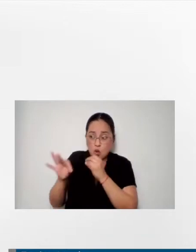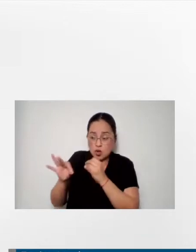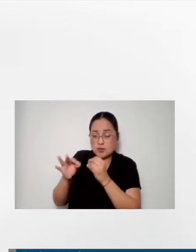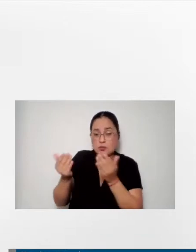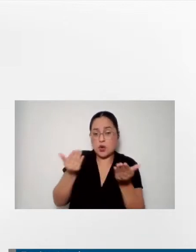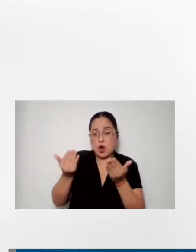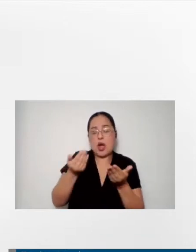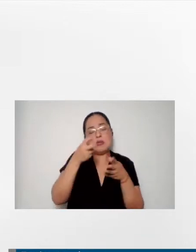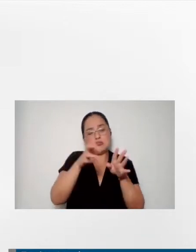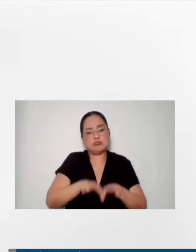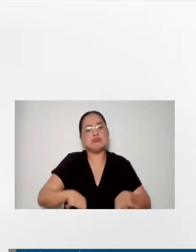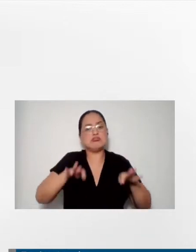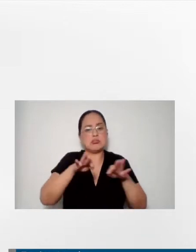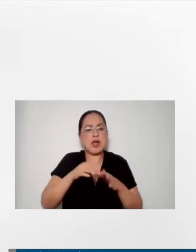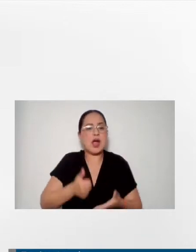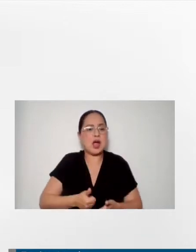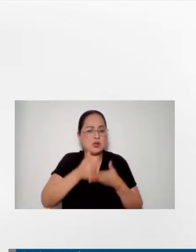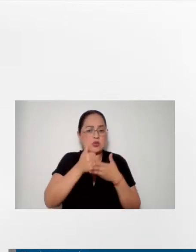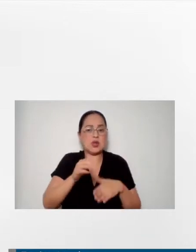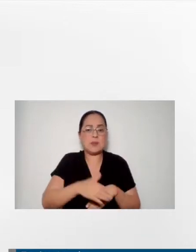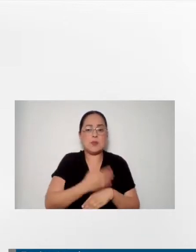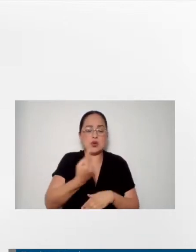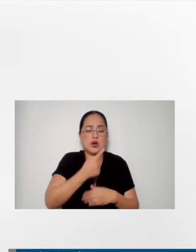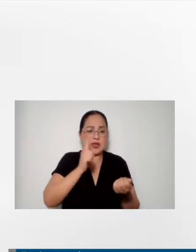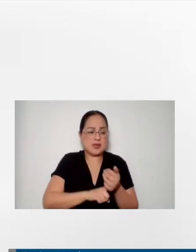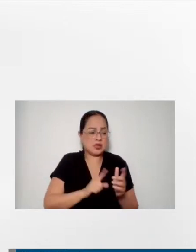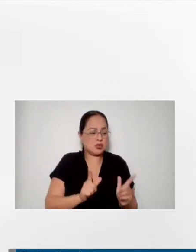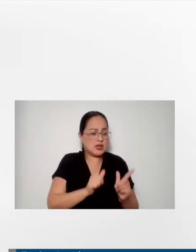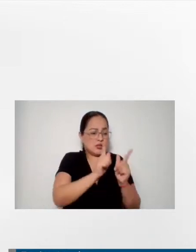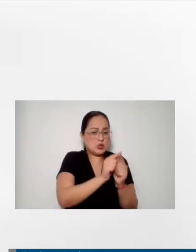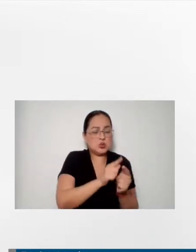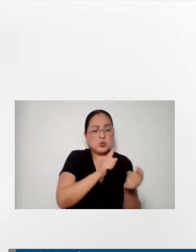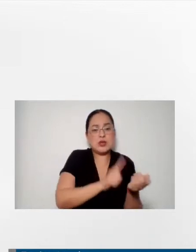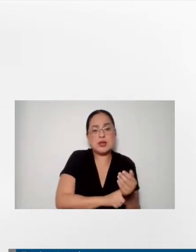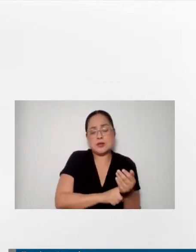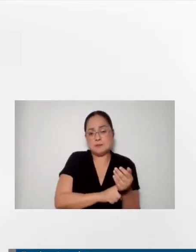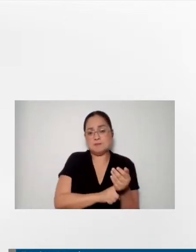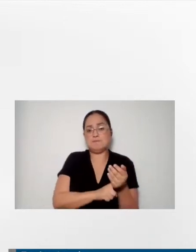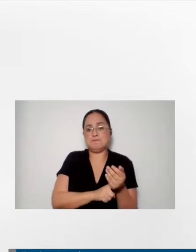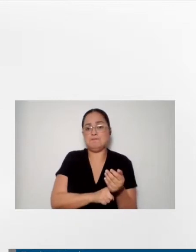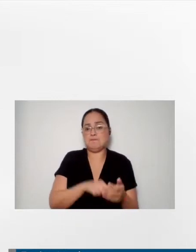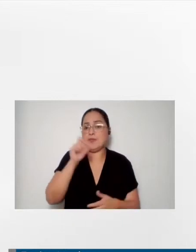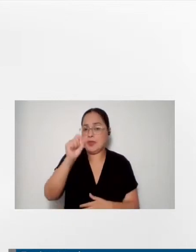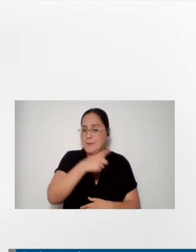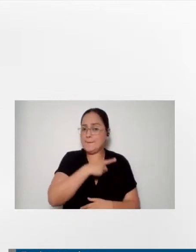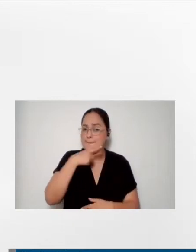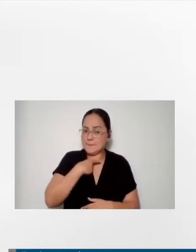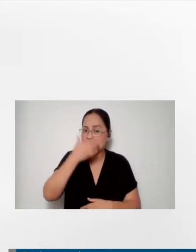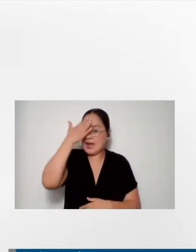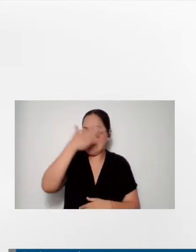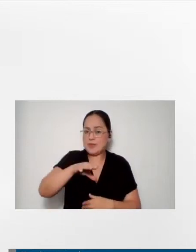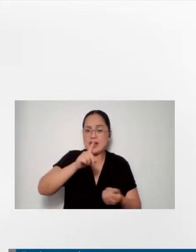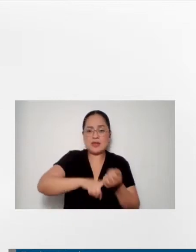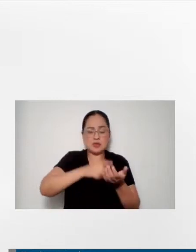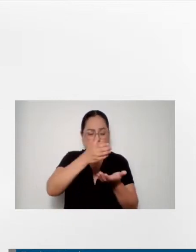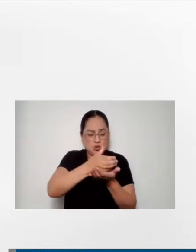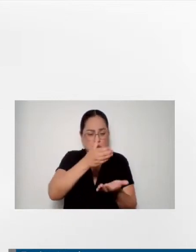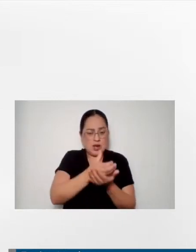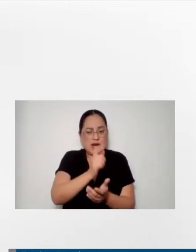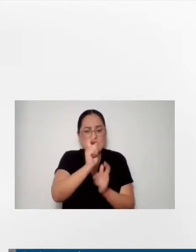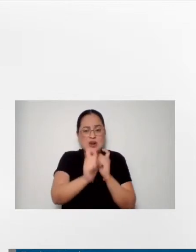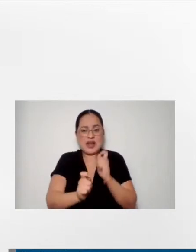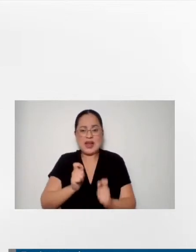en cierta forma un resumen del tema, y también pues entender lo que vamos a encontrar en el cuaderno, ¿no?